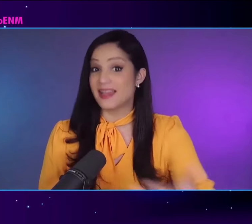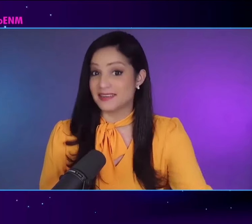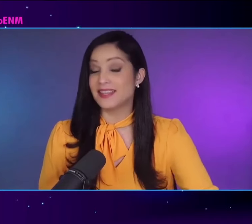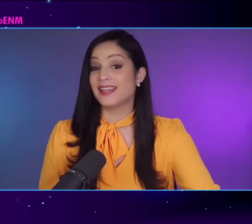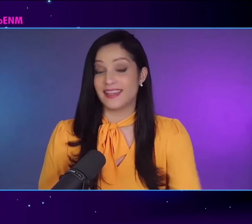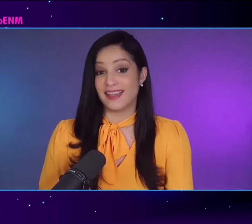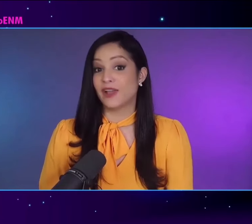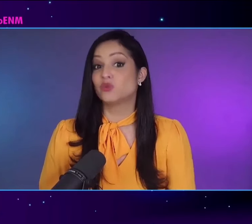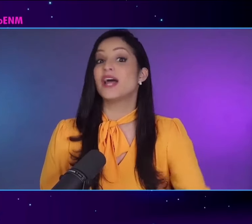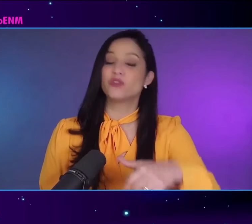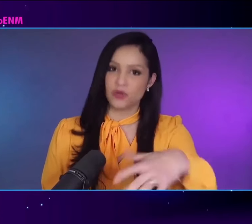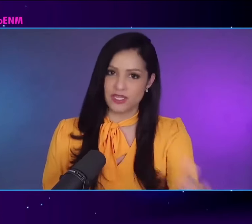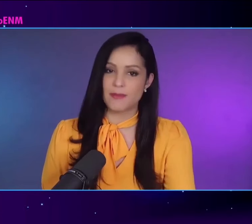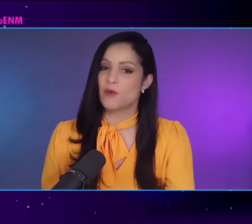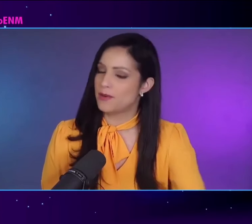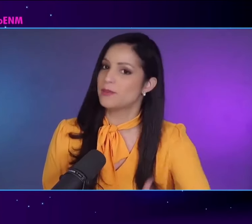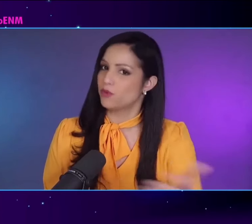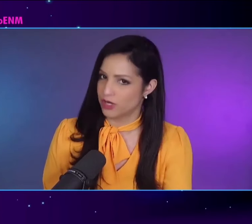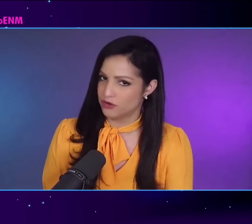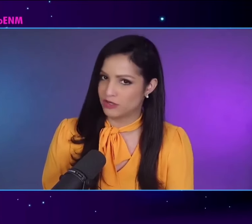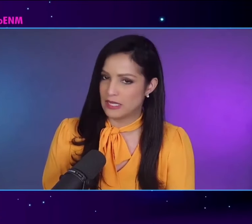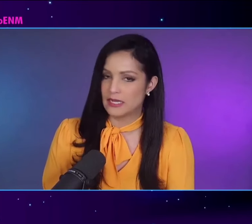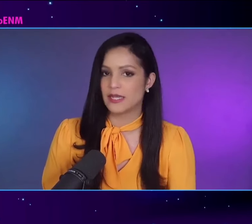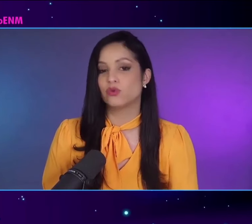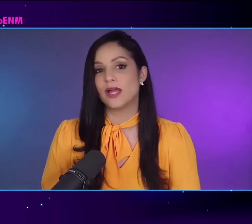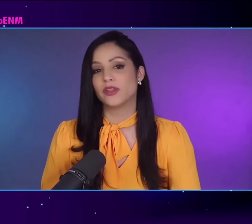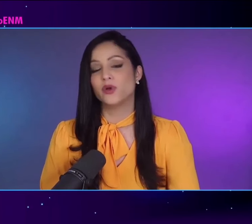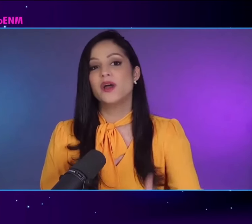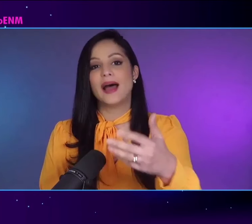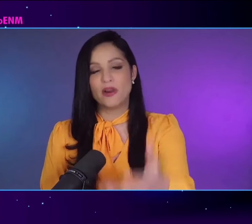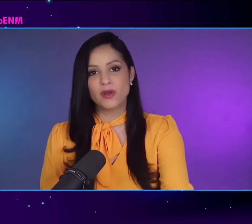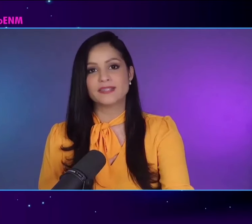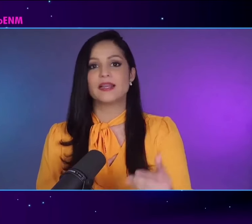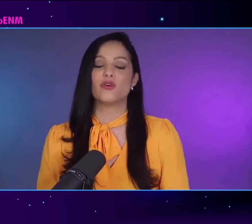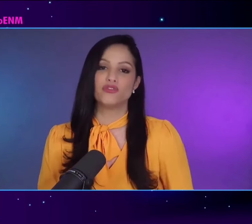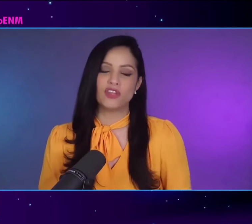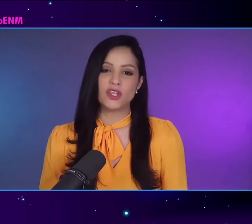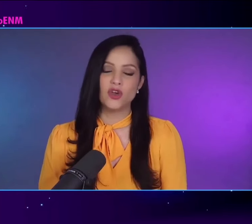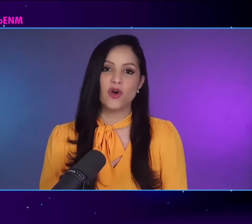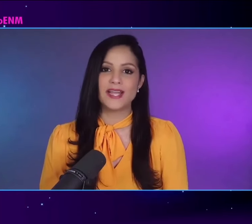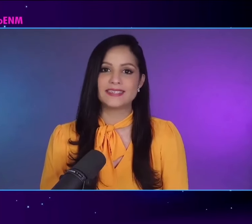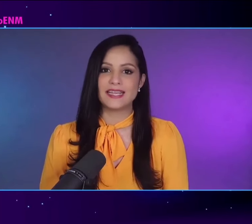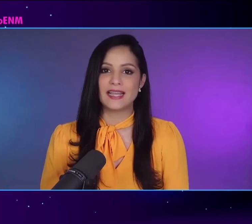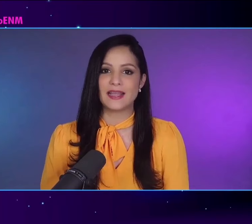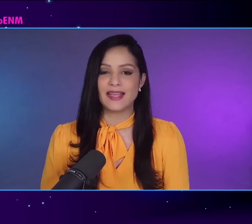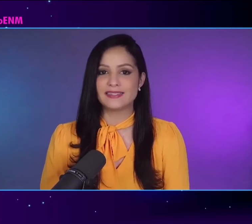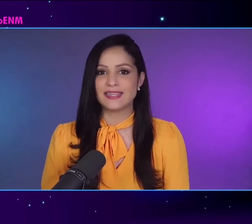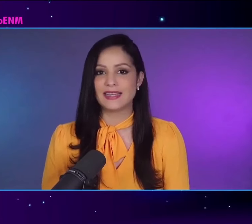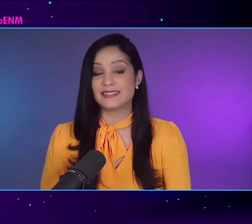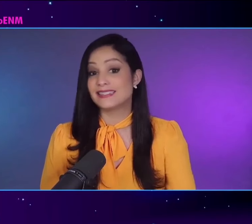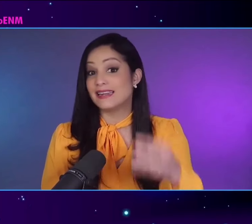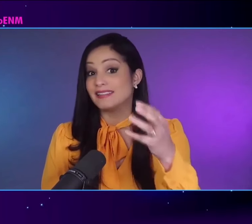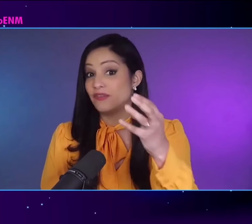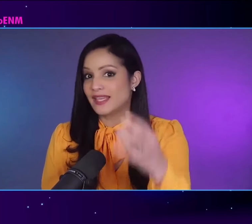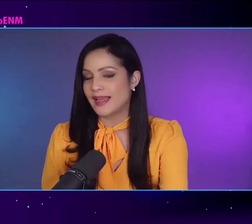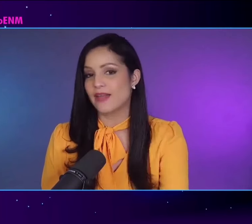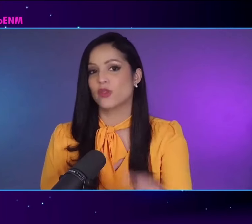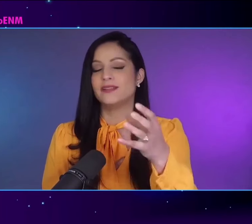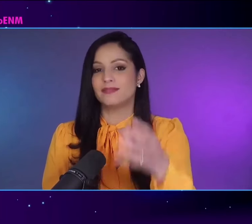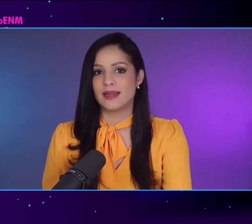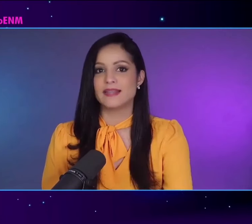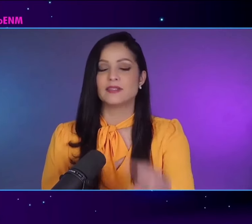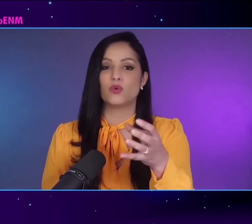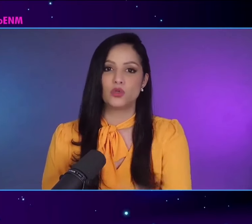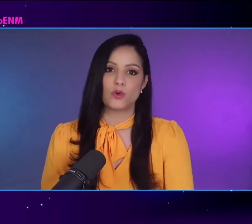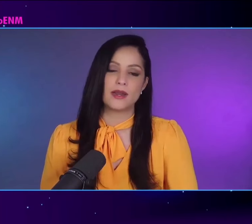estarse ejecutando y ya vamos a ver por qué no se están ejecutando a lo que se le concedió ese ese ese certificado de